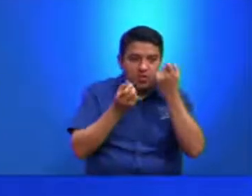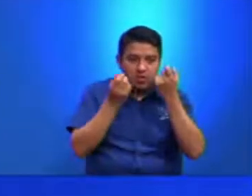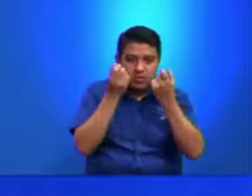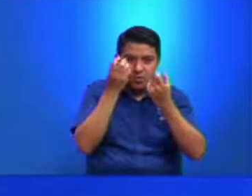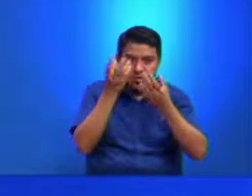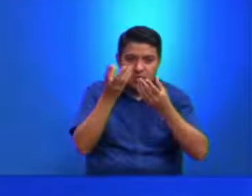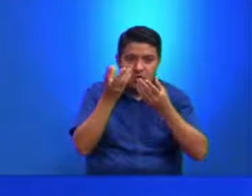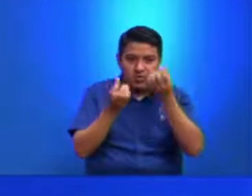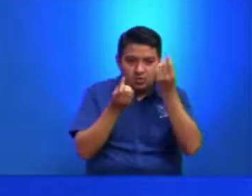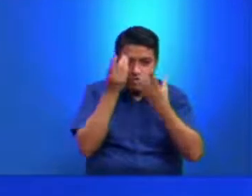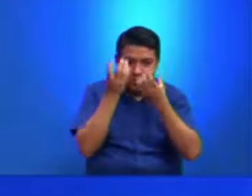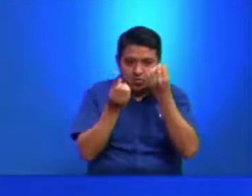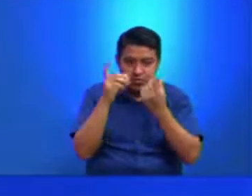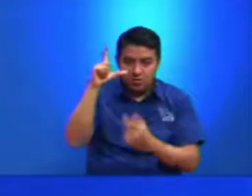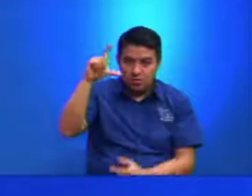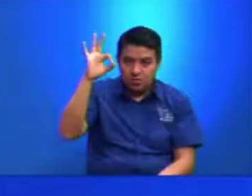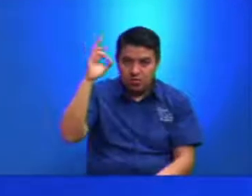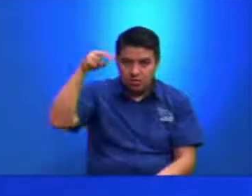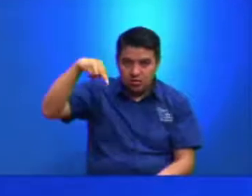por falta de hierba.